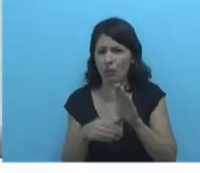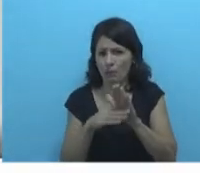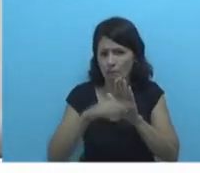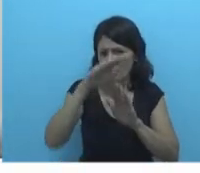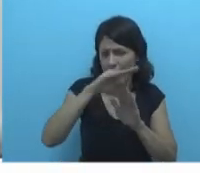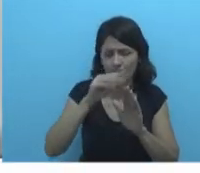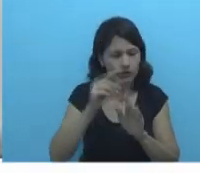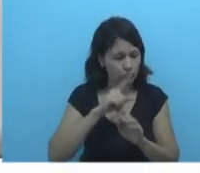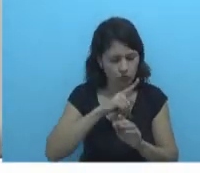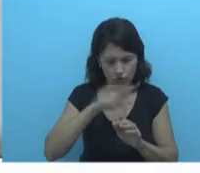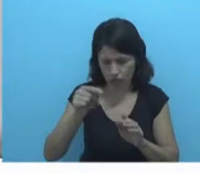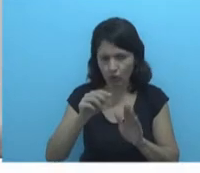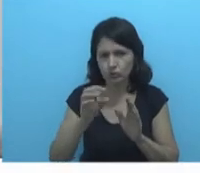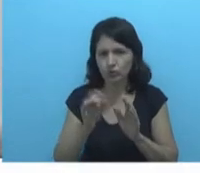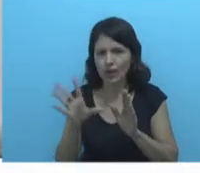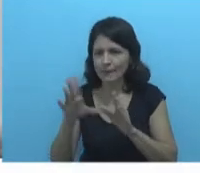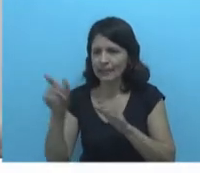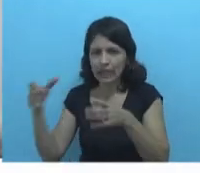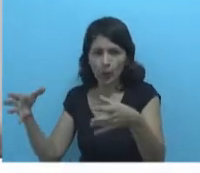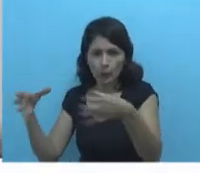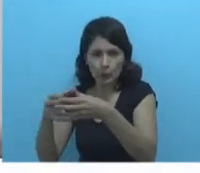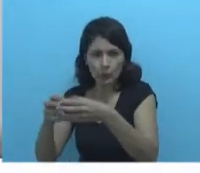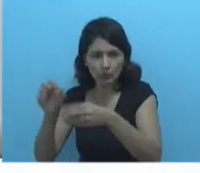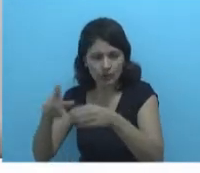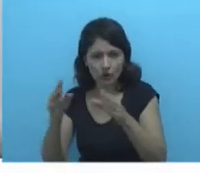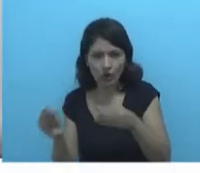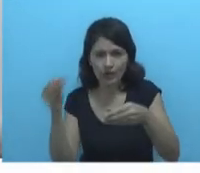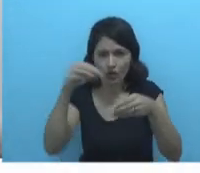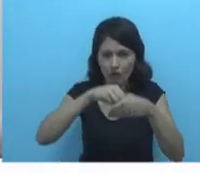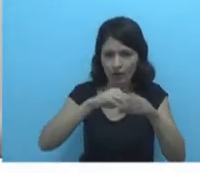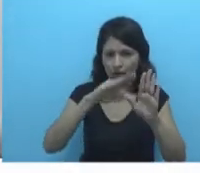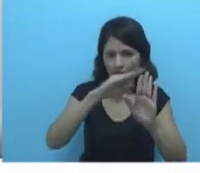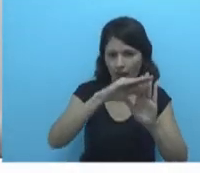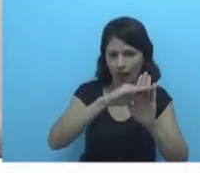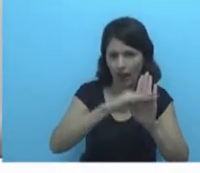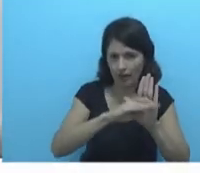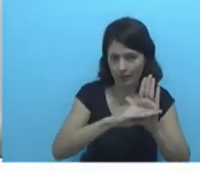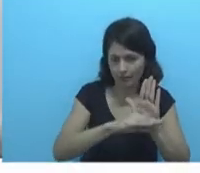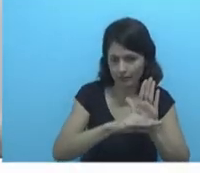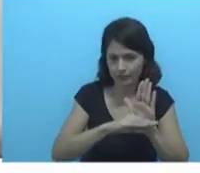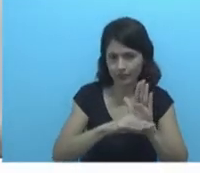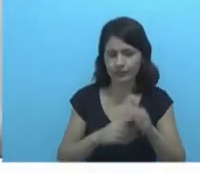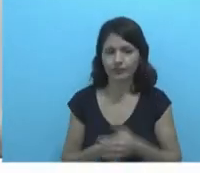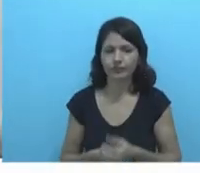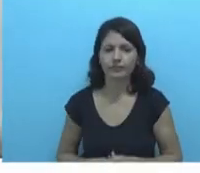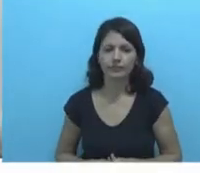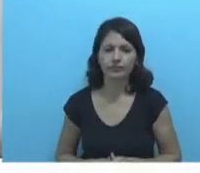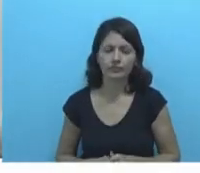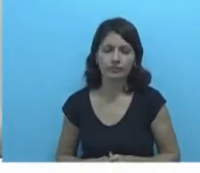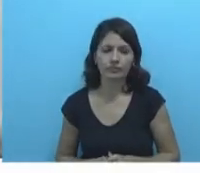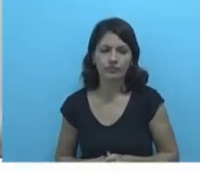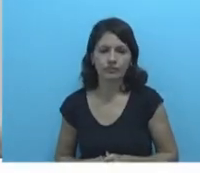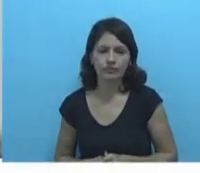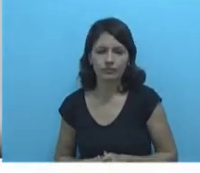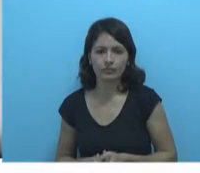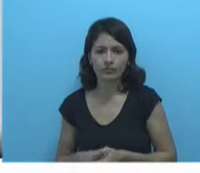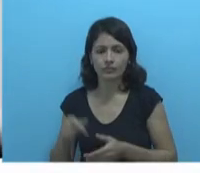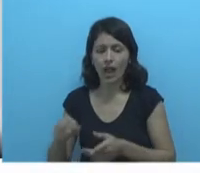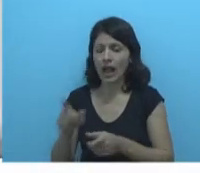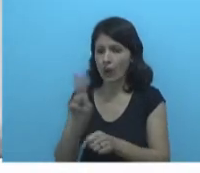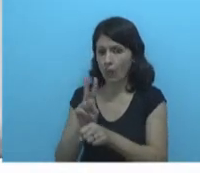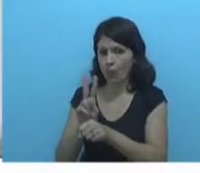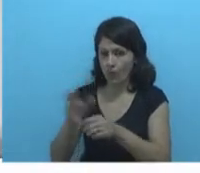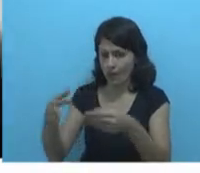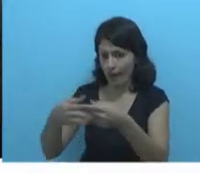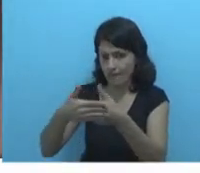prelación, se trata de una frontera, así como tenemos las fronteras aéreas y terrestres, tenemos que cuidar